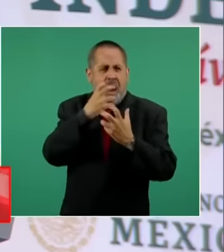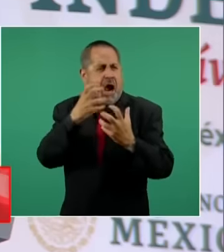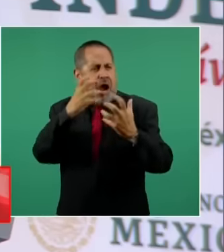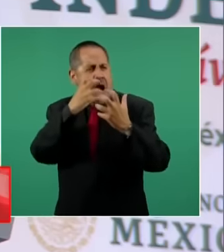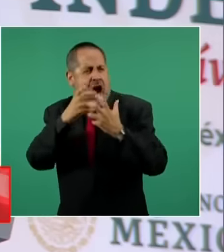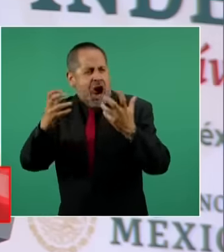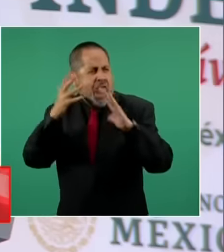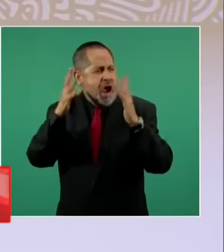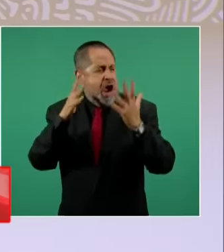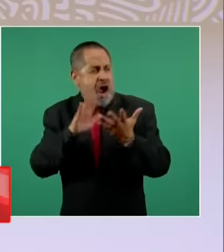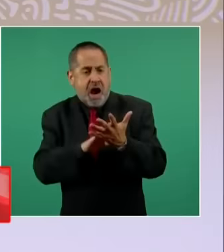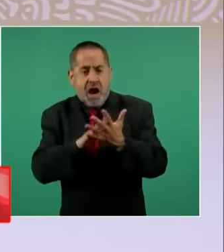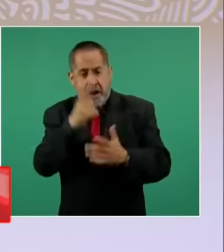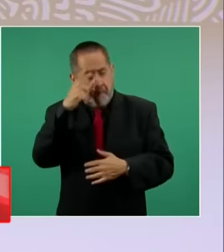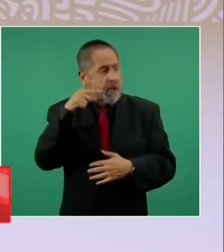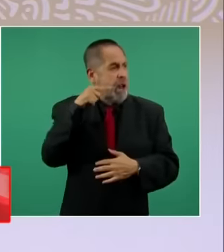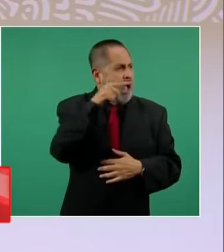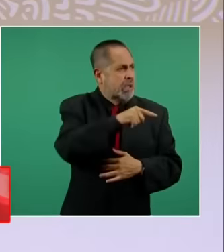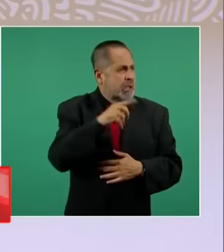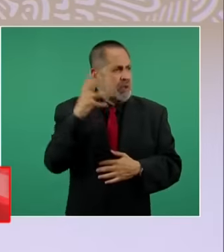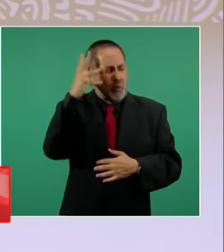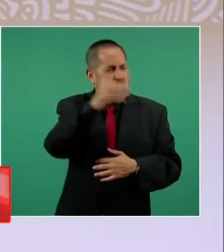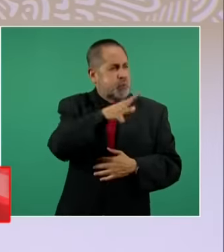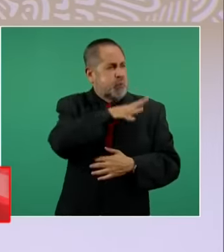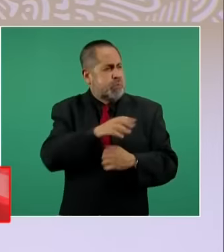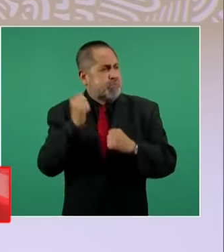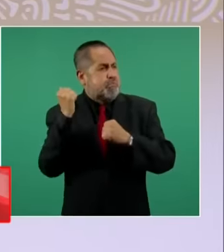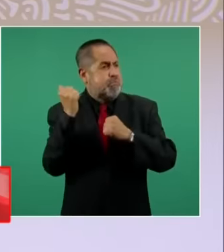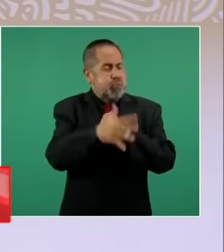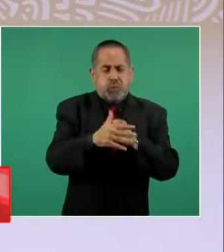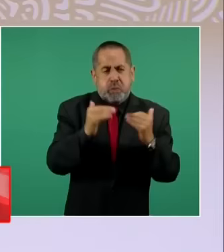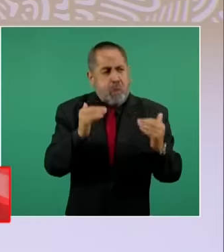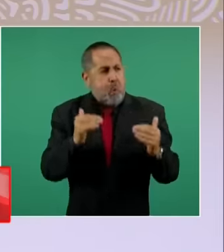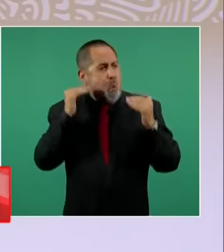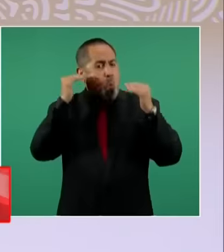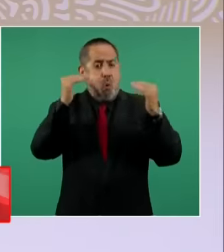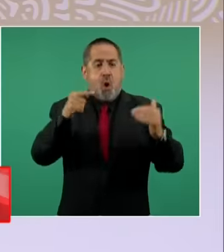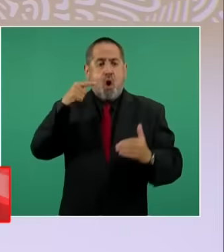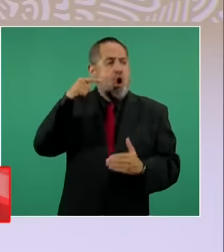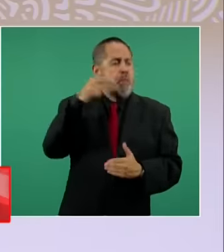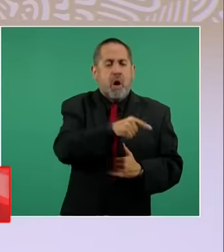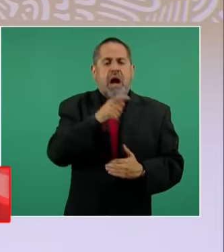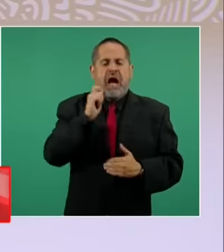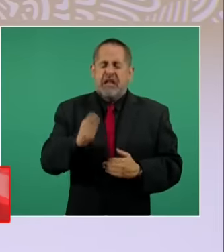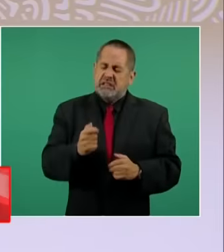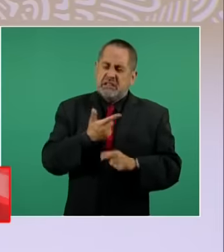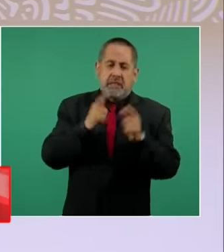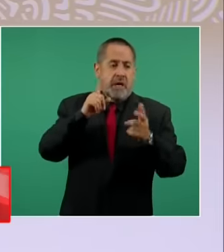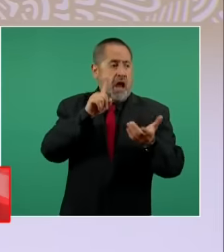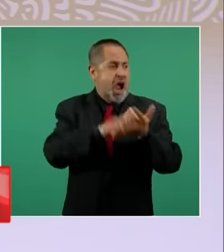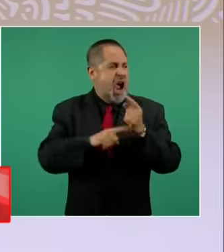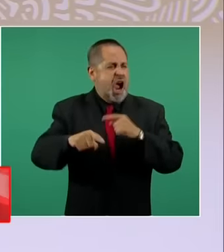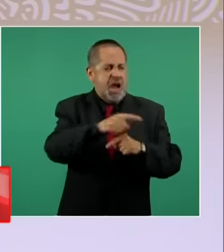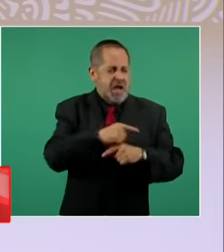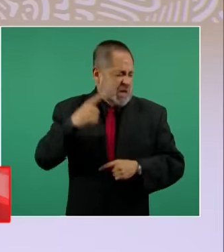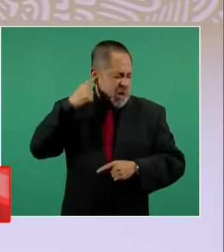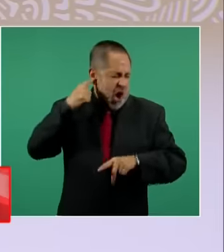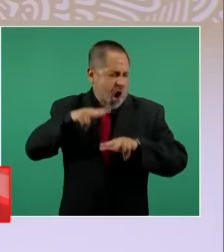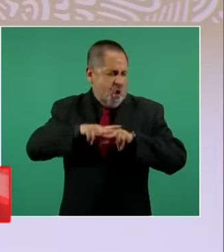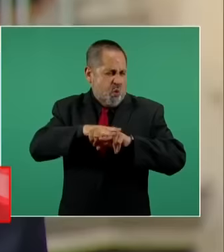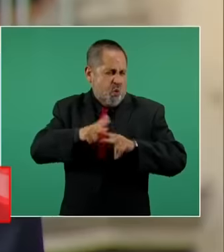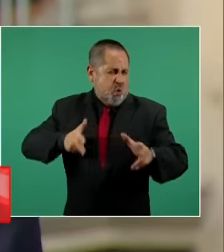que alza como un florón de gloria al cielo azul las cumbres libres donde el silbato del ferrocarril